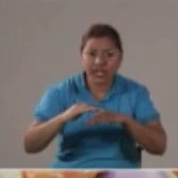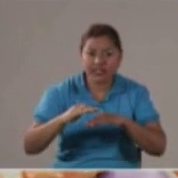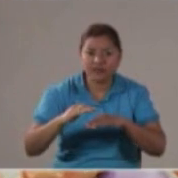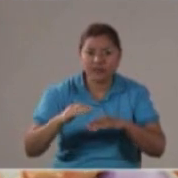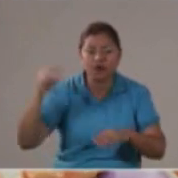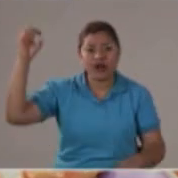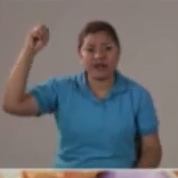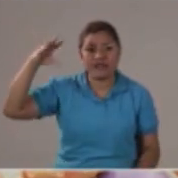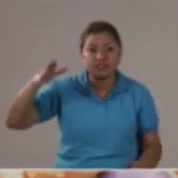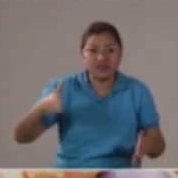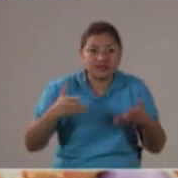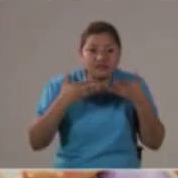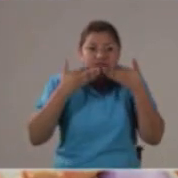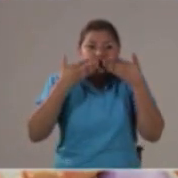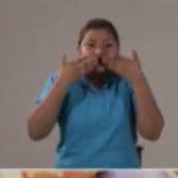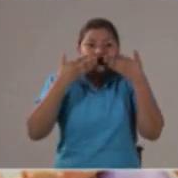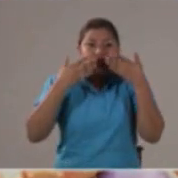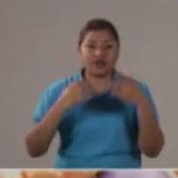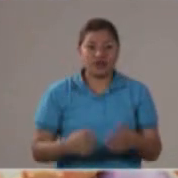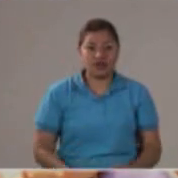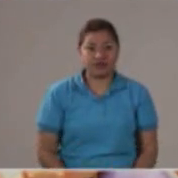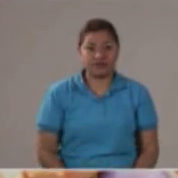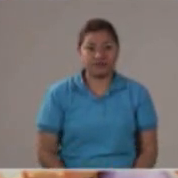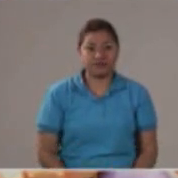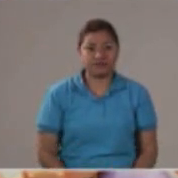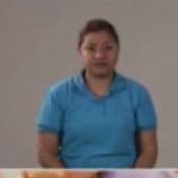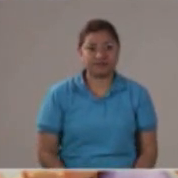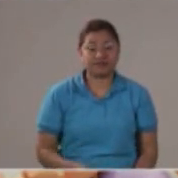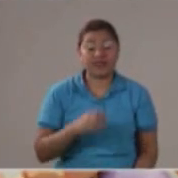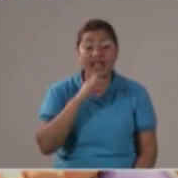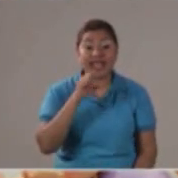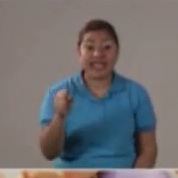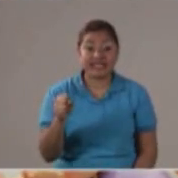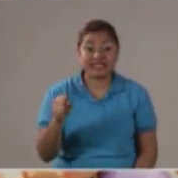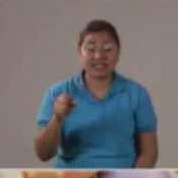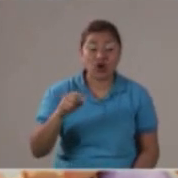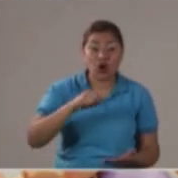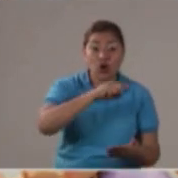olor. Se da cuenta que ese es un círculo virtuoso.